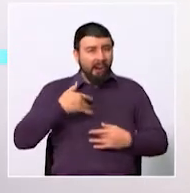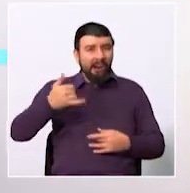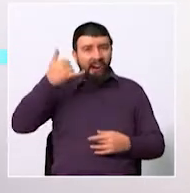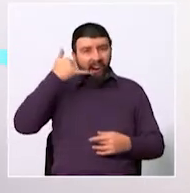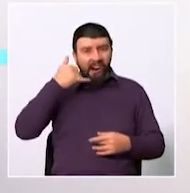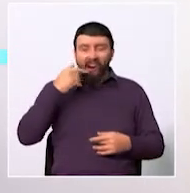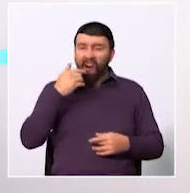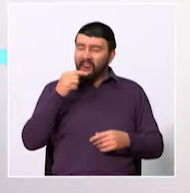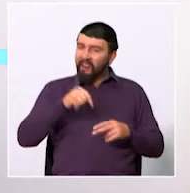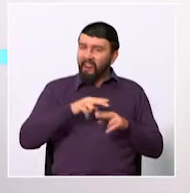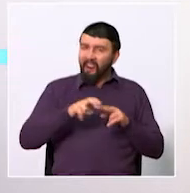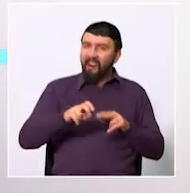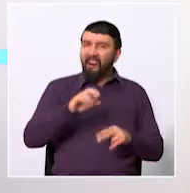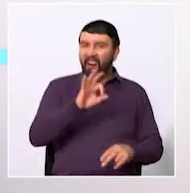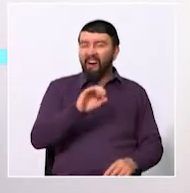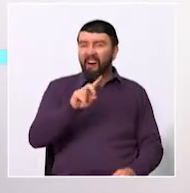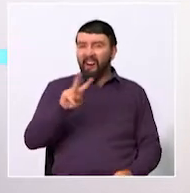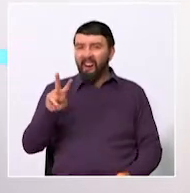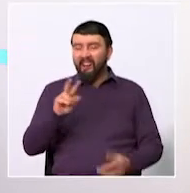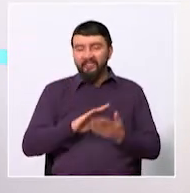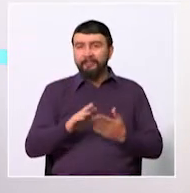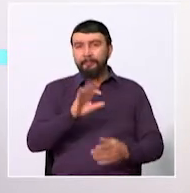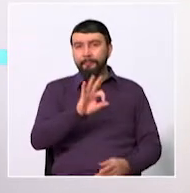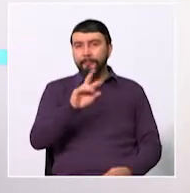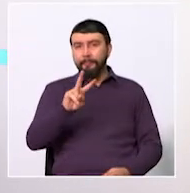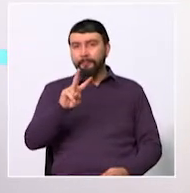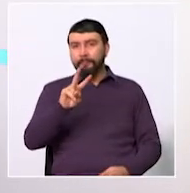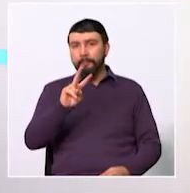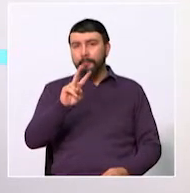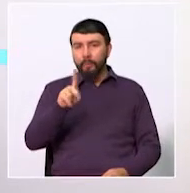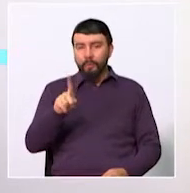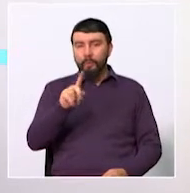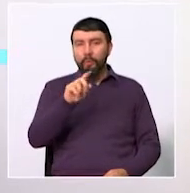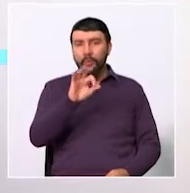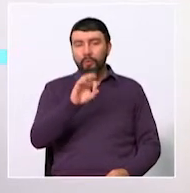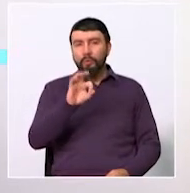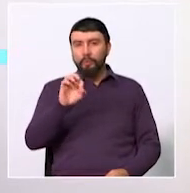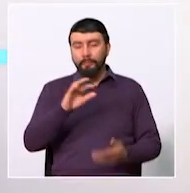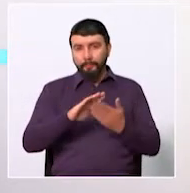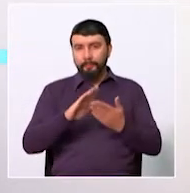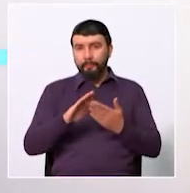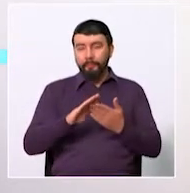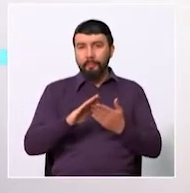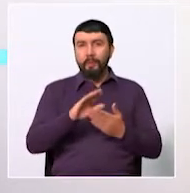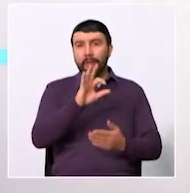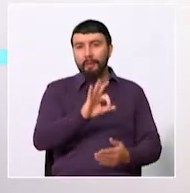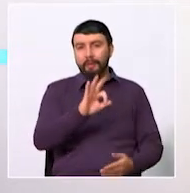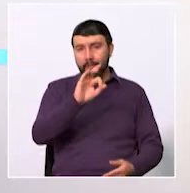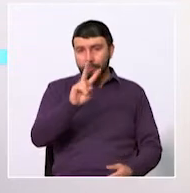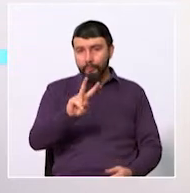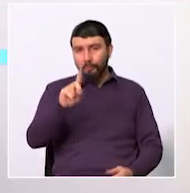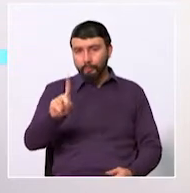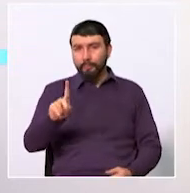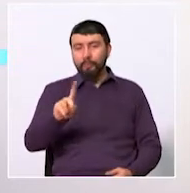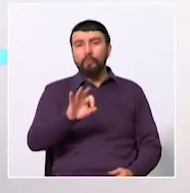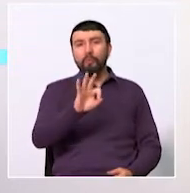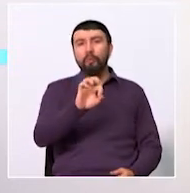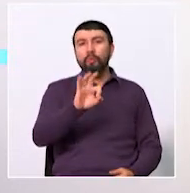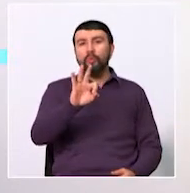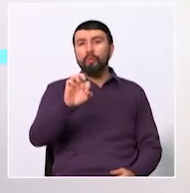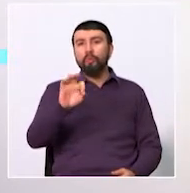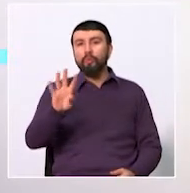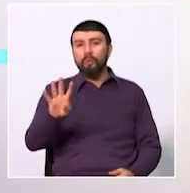bueno acá 321 88 48 98 23 21 88